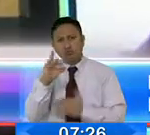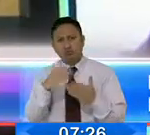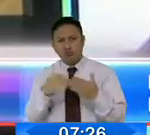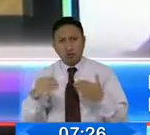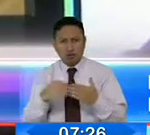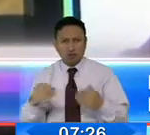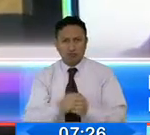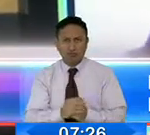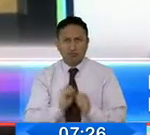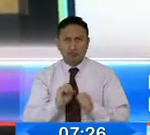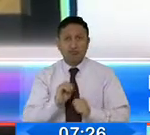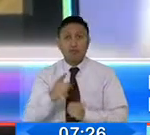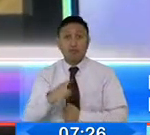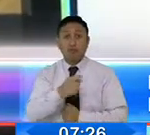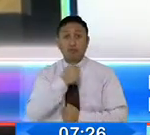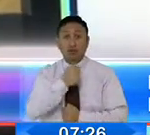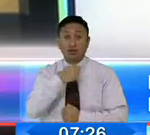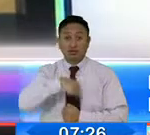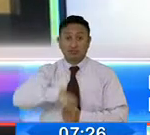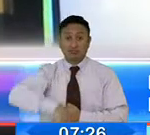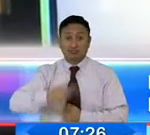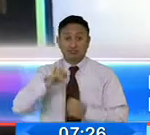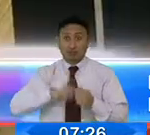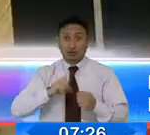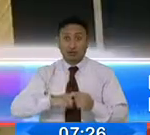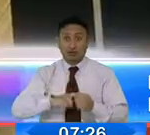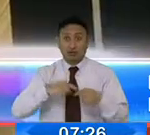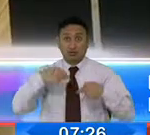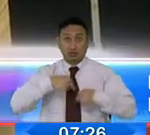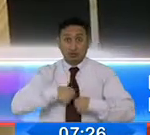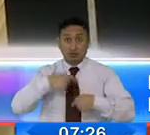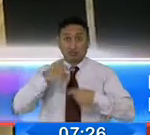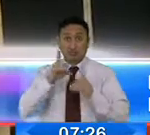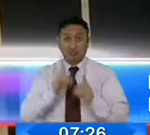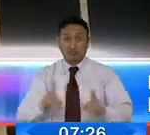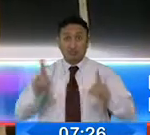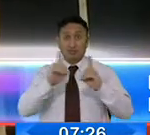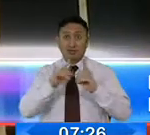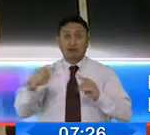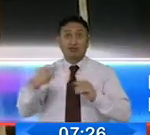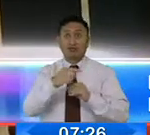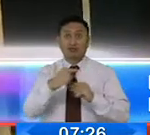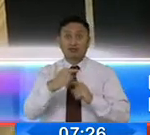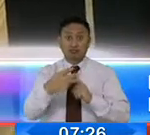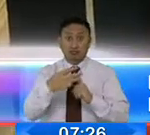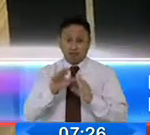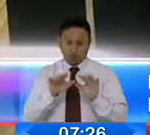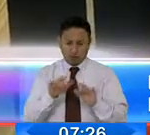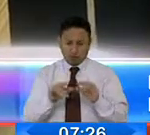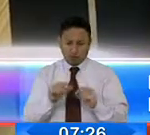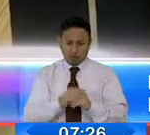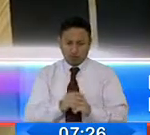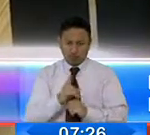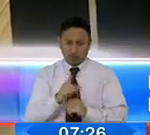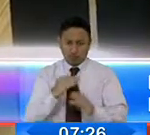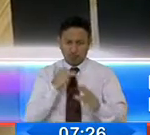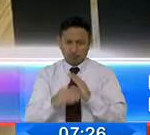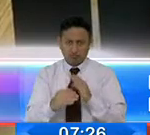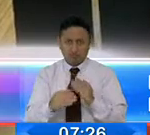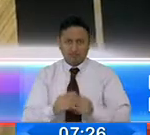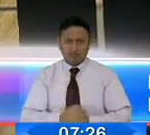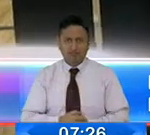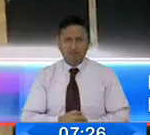Bueno. Periodista, vive en Quito. Su pecado fue ingresar los datos en una tienda virtual cuya demanda es masiva. En